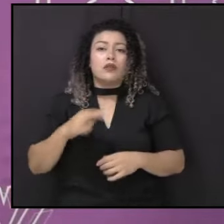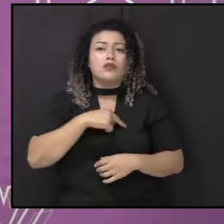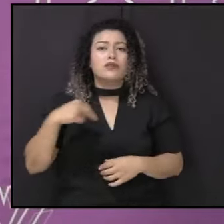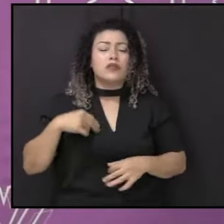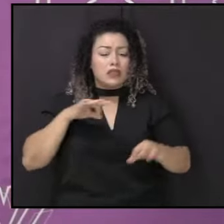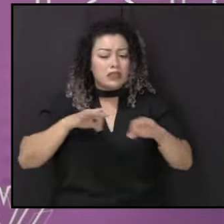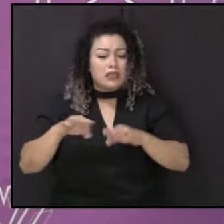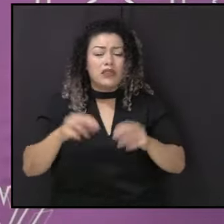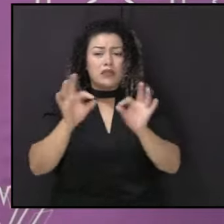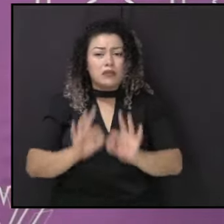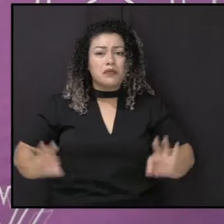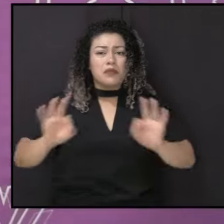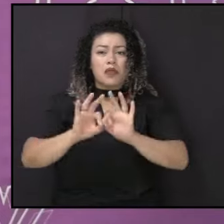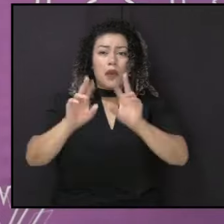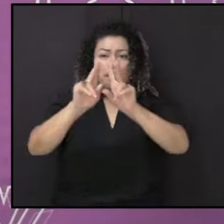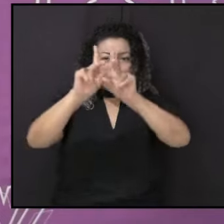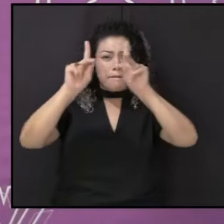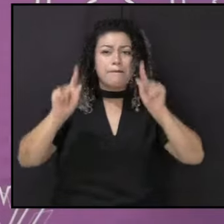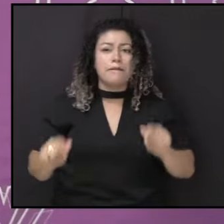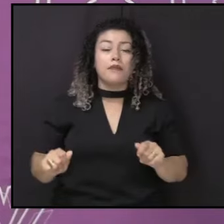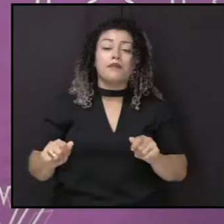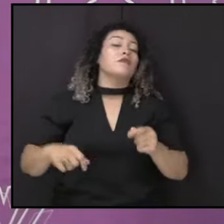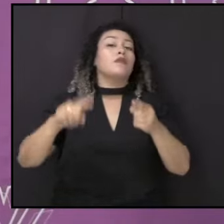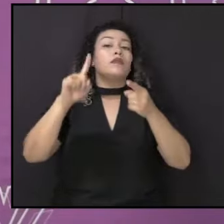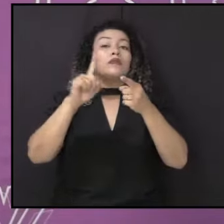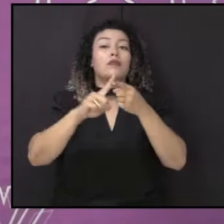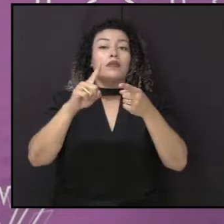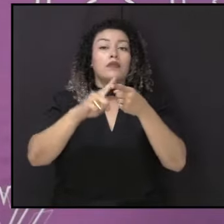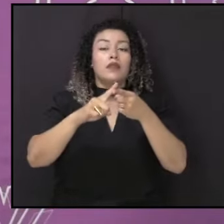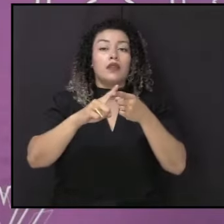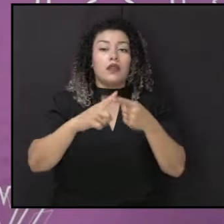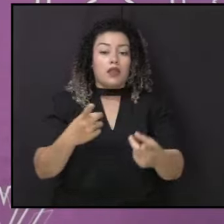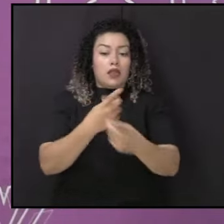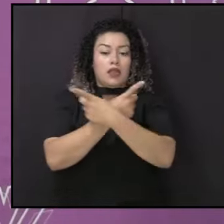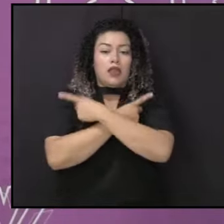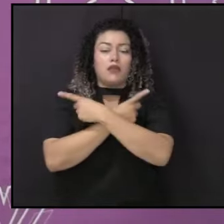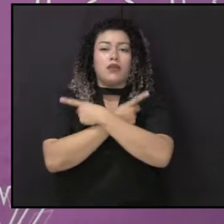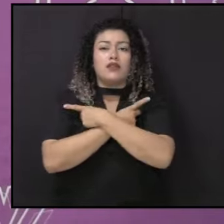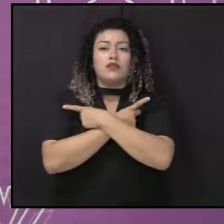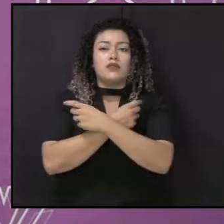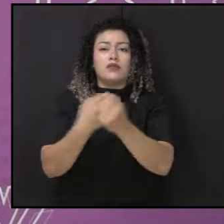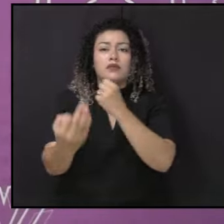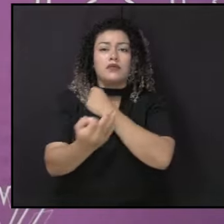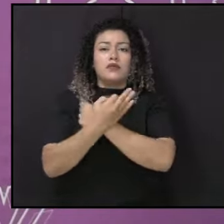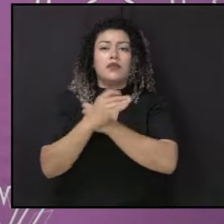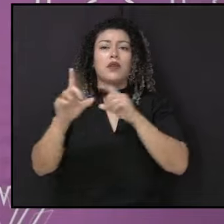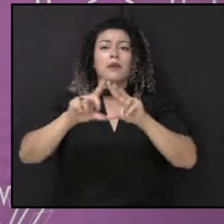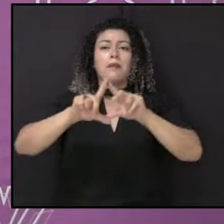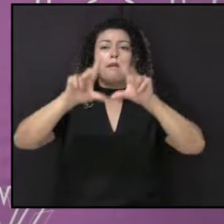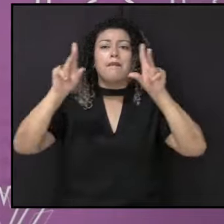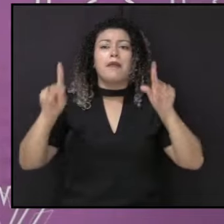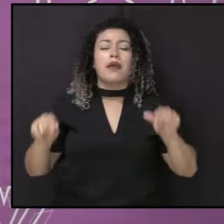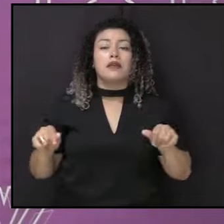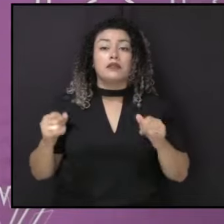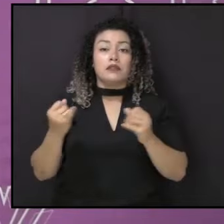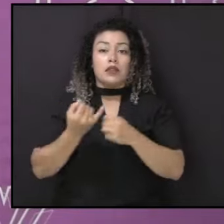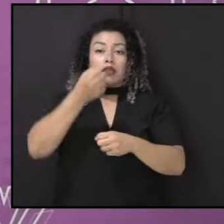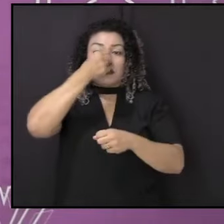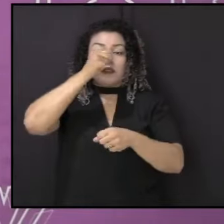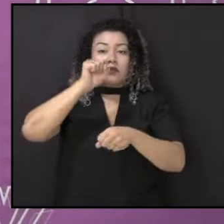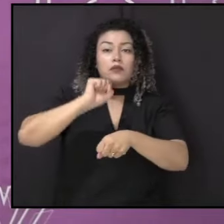hago dos propuestas fundamentales. Primero, el programa Educación para la Paz. Trabajar con secundarias privadas y públicas